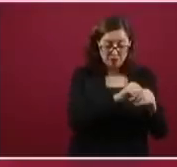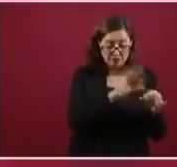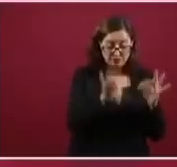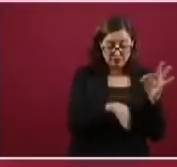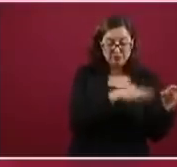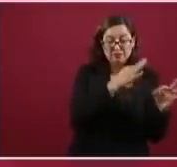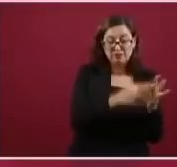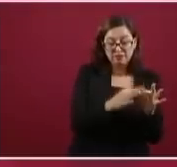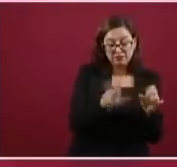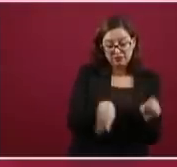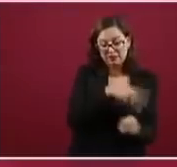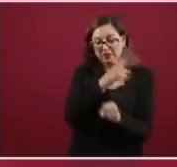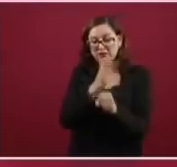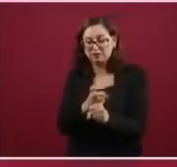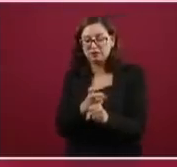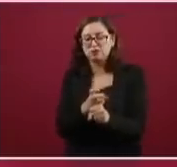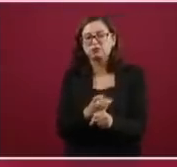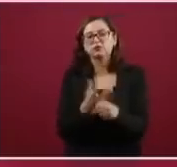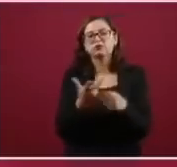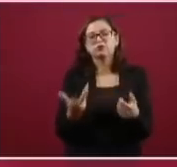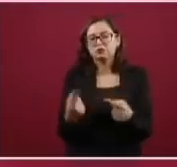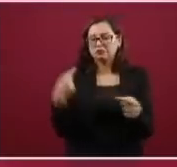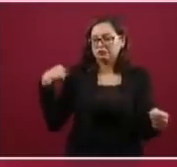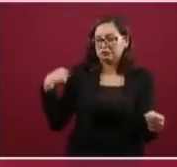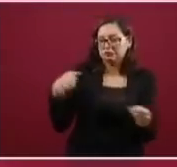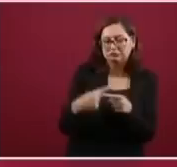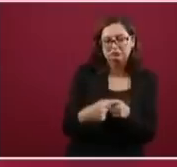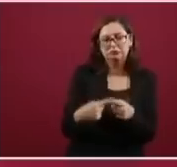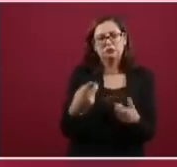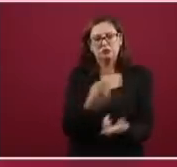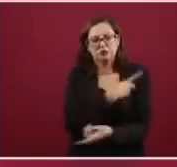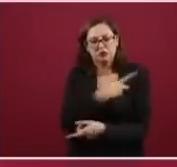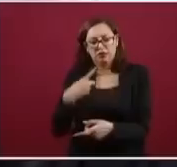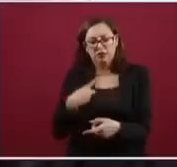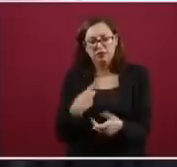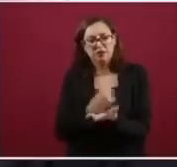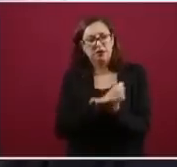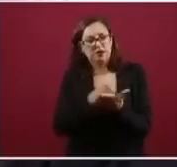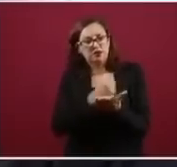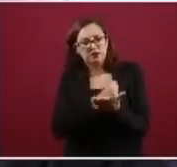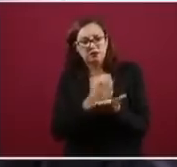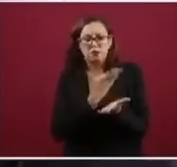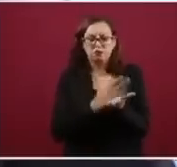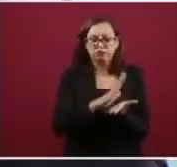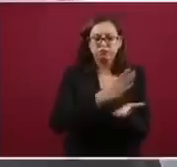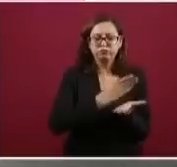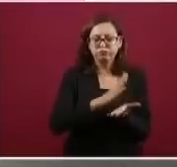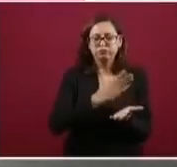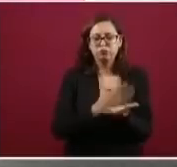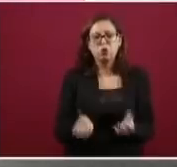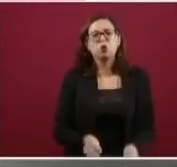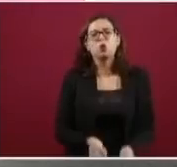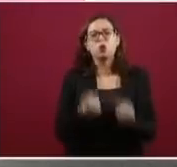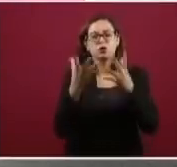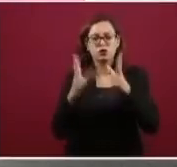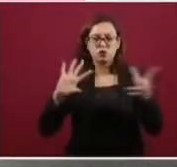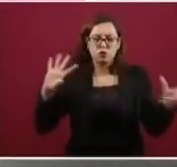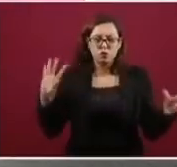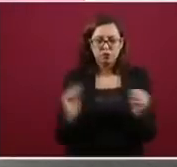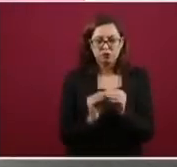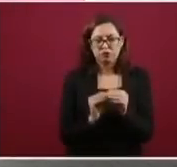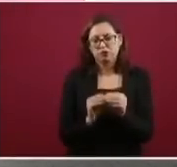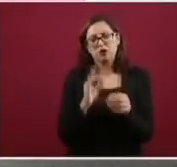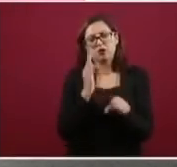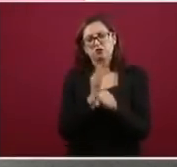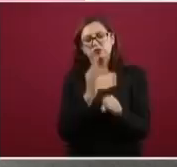estructura de deuda sustentable a lo largo del tiempo y eso nos ayuda a determinar cuál es el financiamiento del endeudamiento neto 2 es el primer